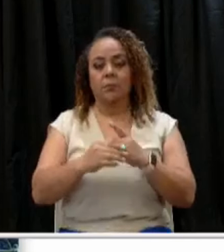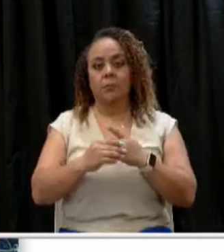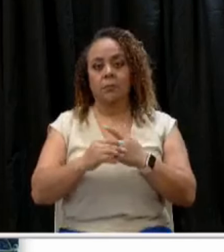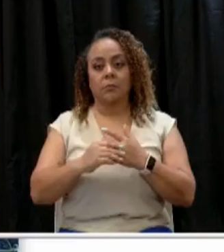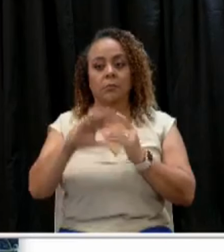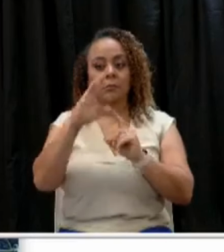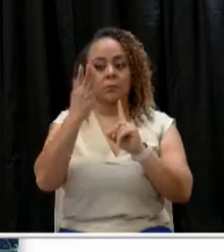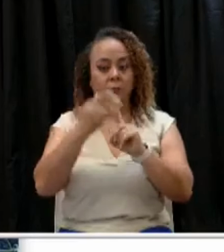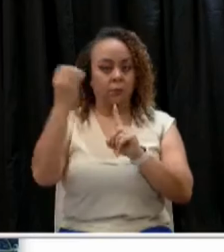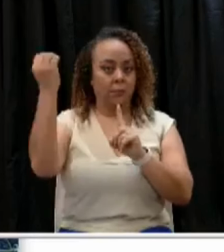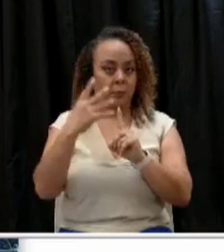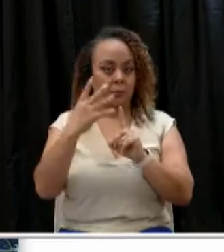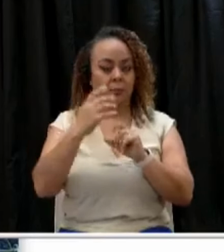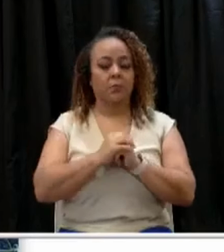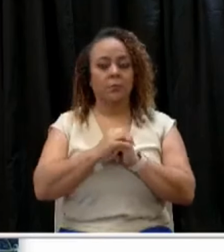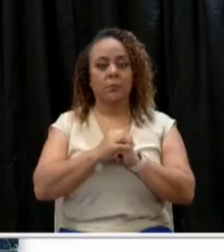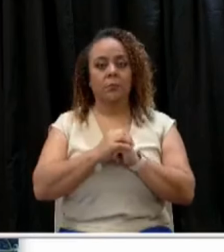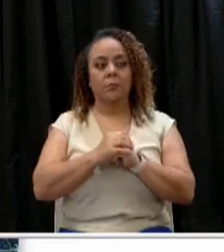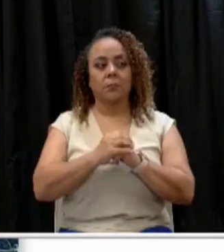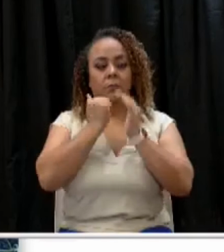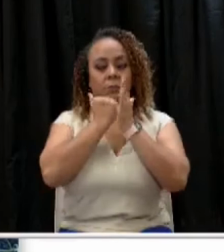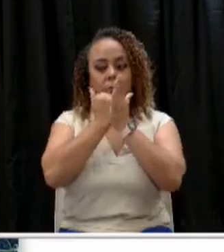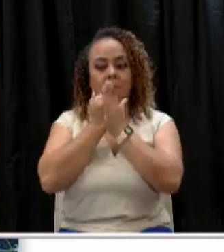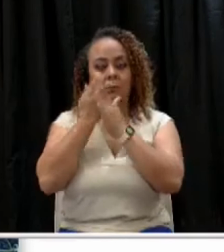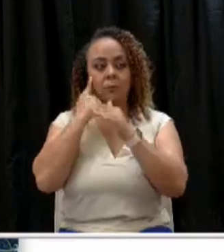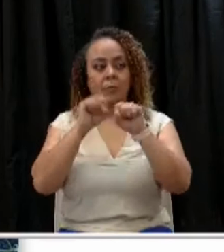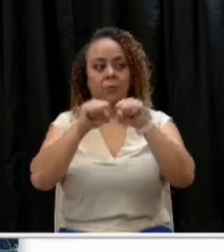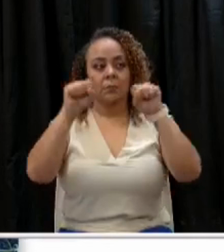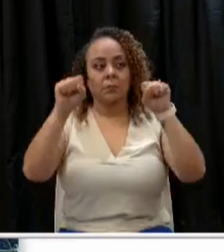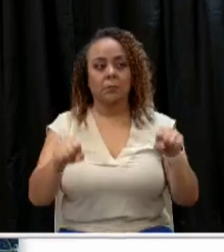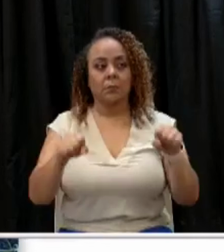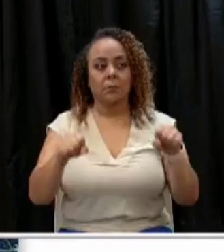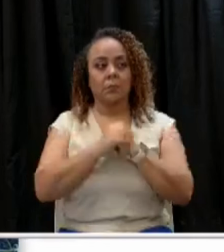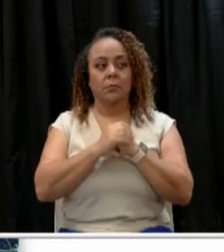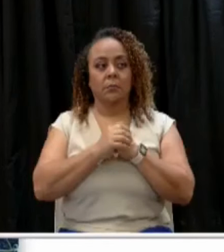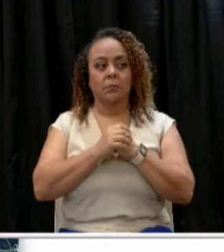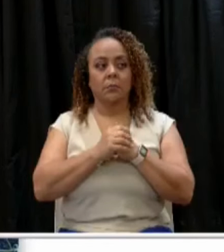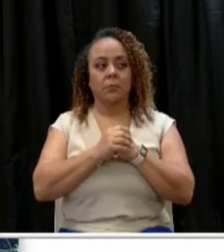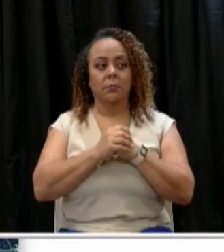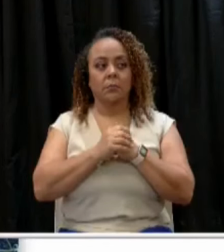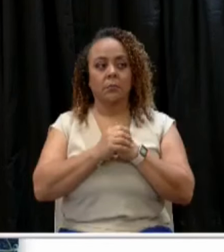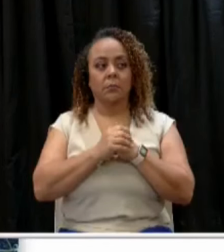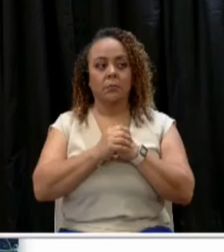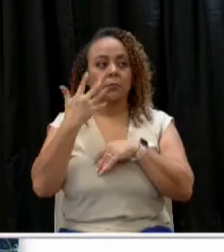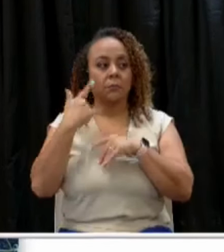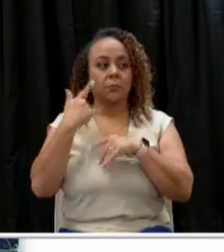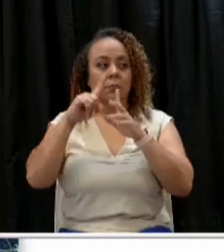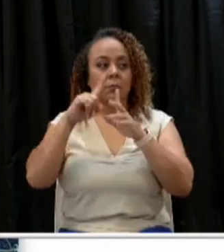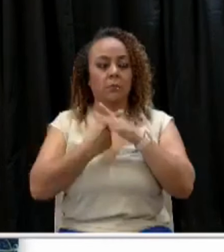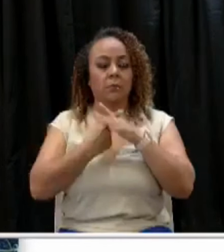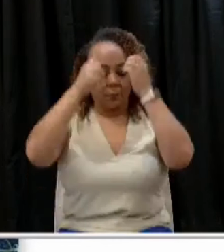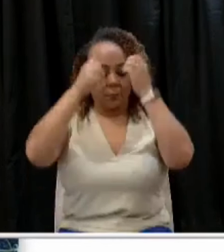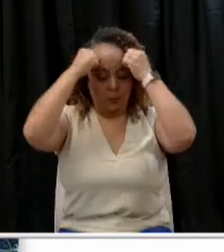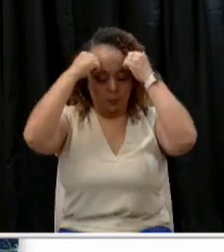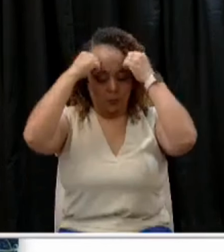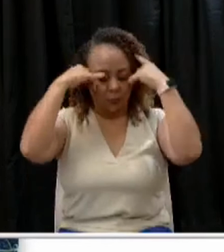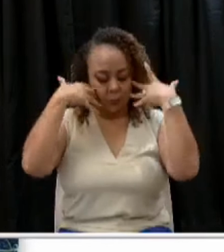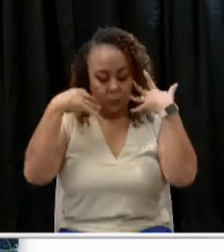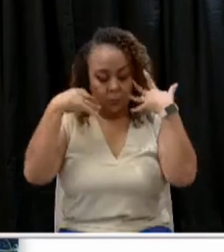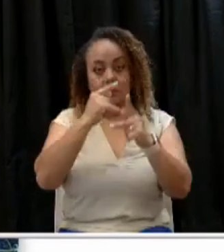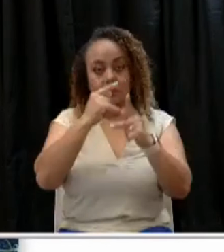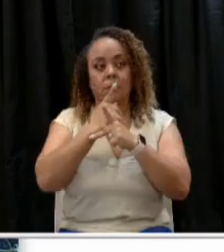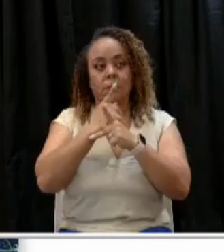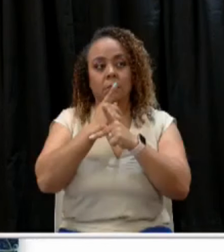solares, ayuda el sistema o la pérdida de calor a partir de la sudoración y protege a